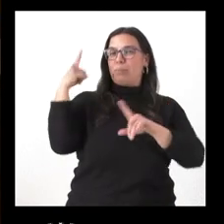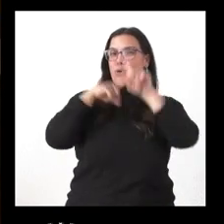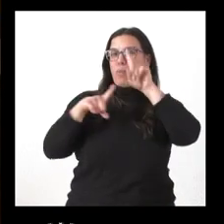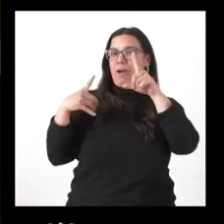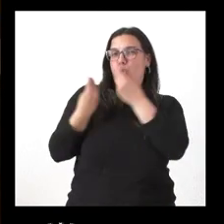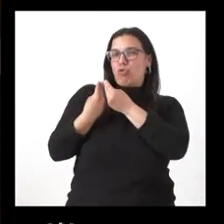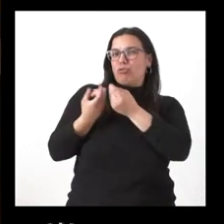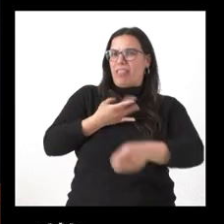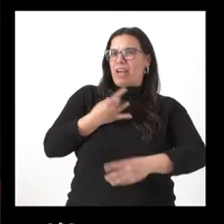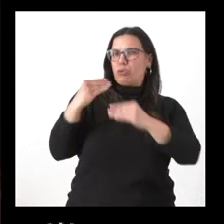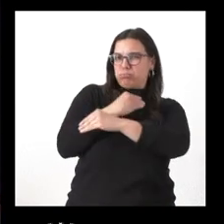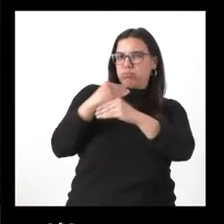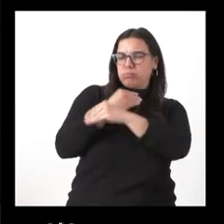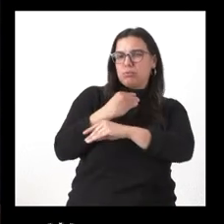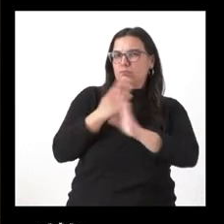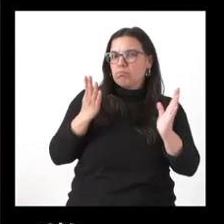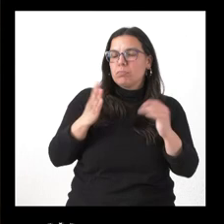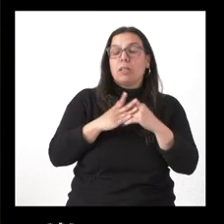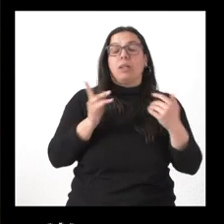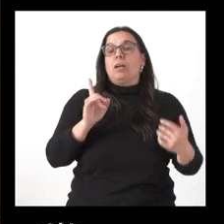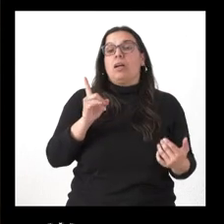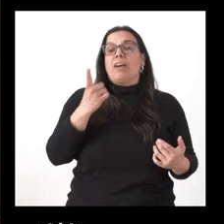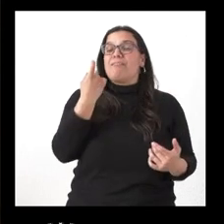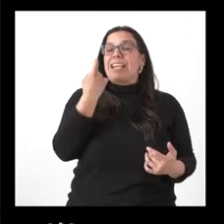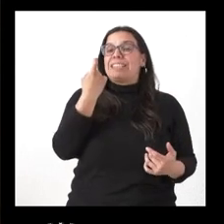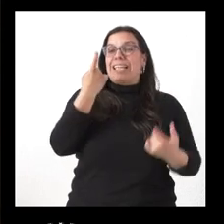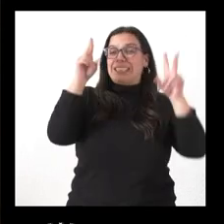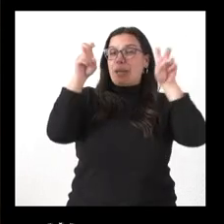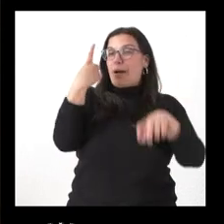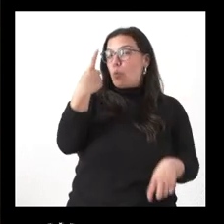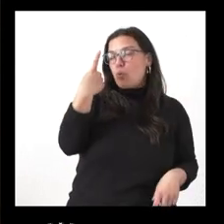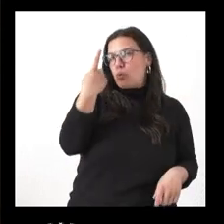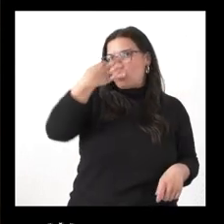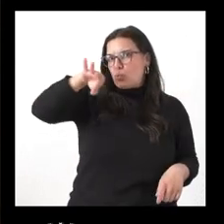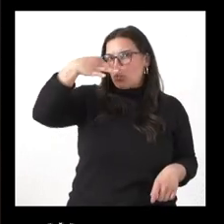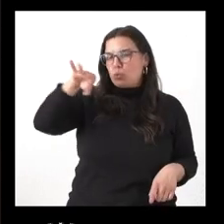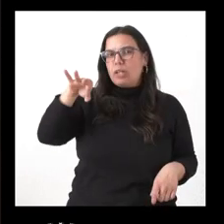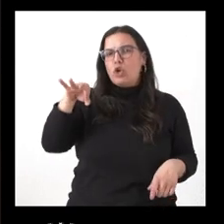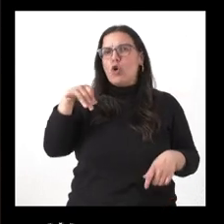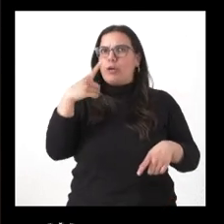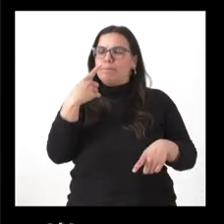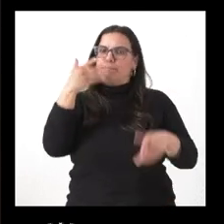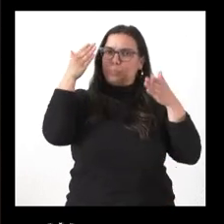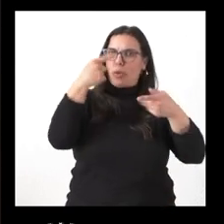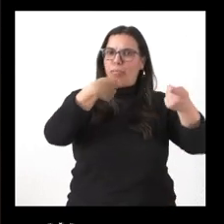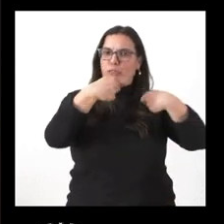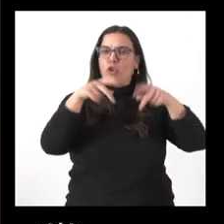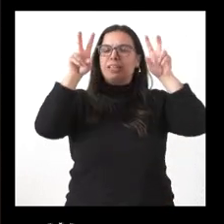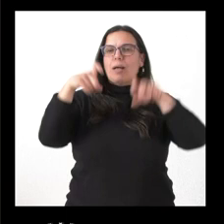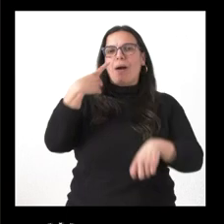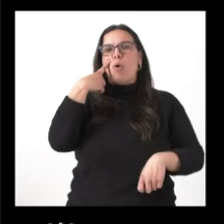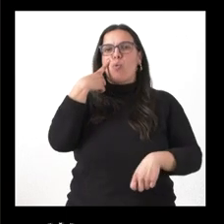no bueno el único aspecto que da pendiente y sigue bueno en negociación es el tema de las guardias